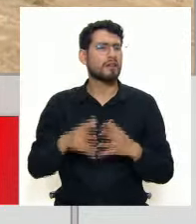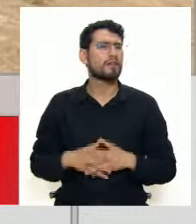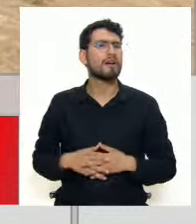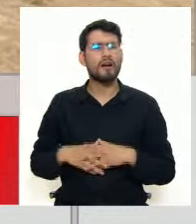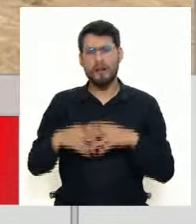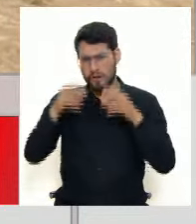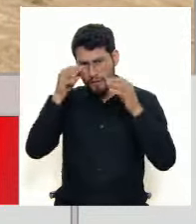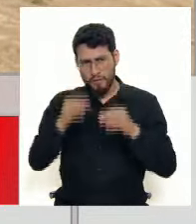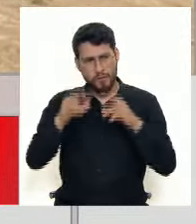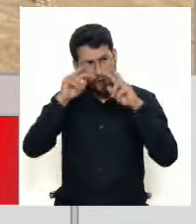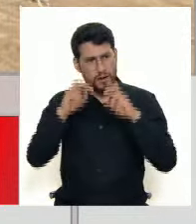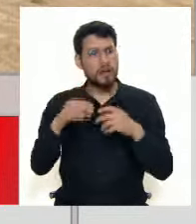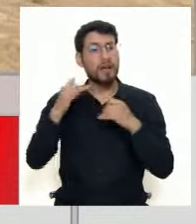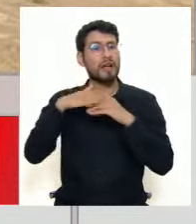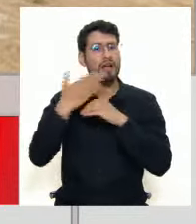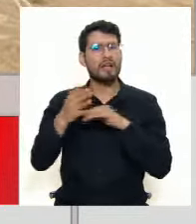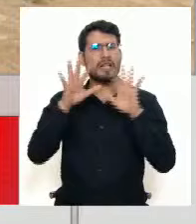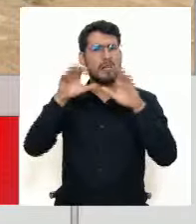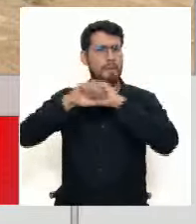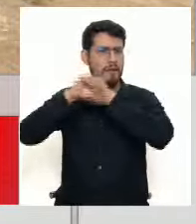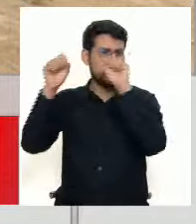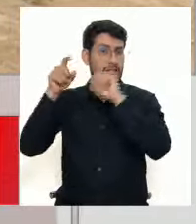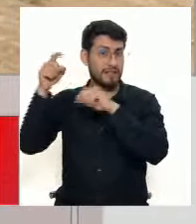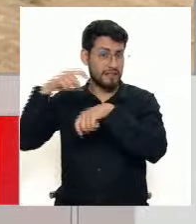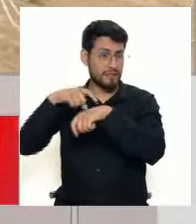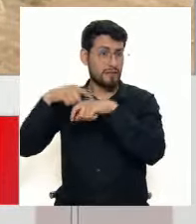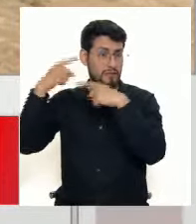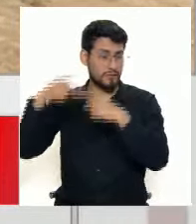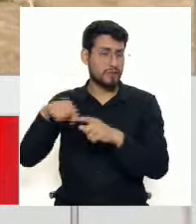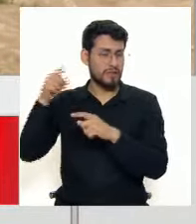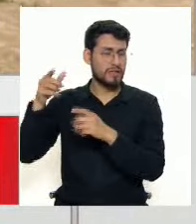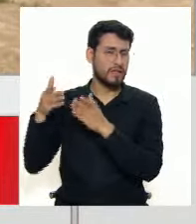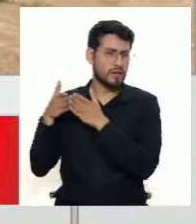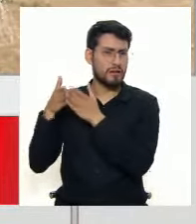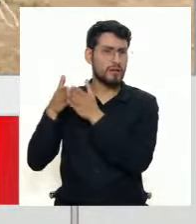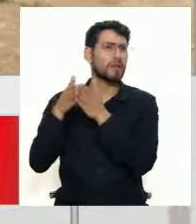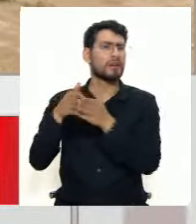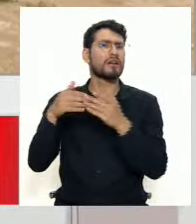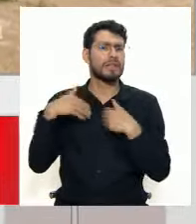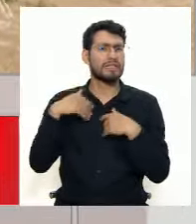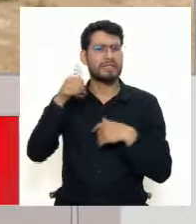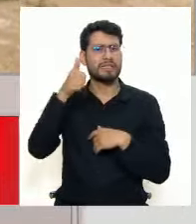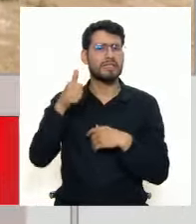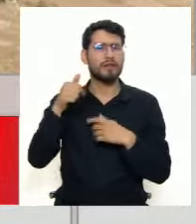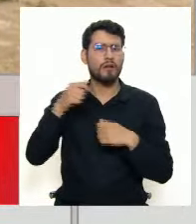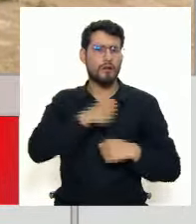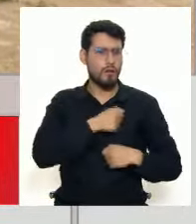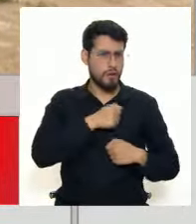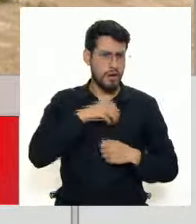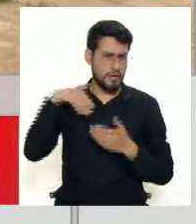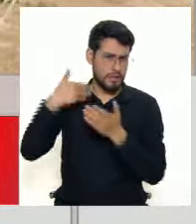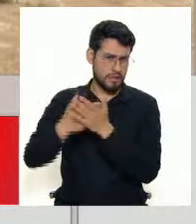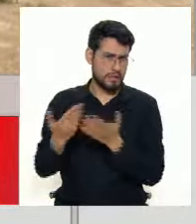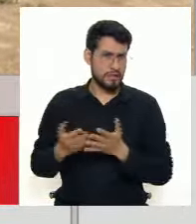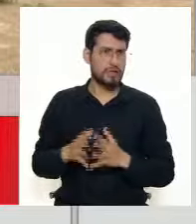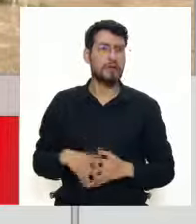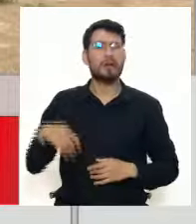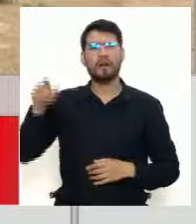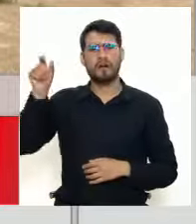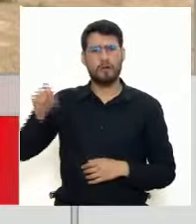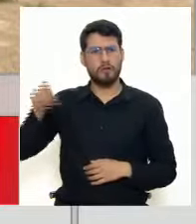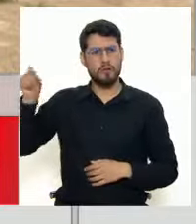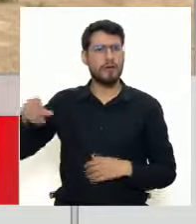el reporte oficial después de las 10 de la mañana, que era la hora en la que tenían que llegar los 10 marinos a este lugar. Ellos